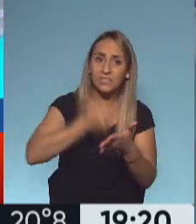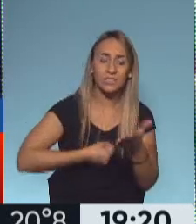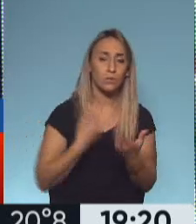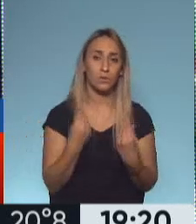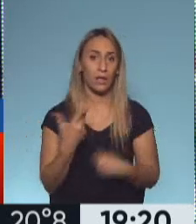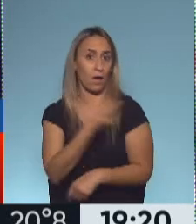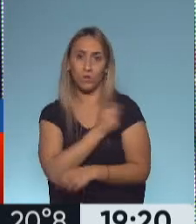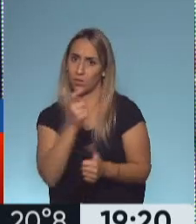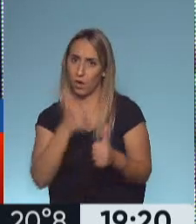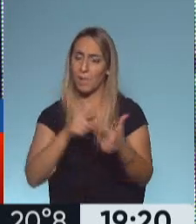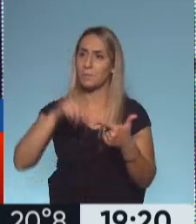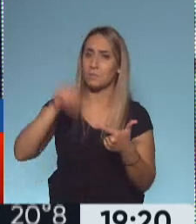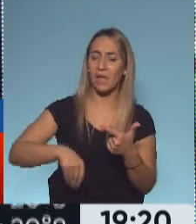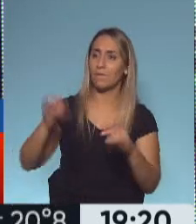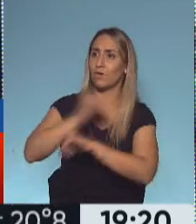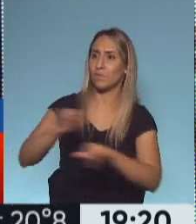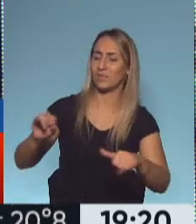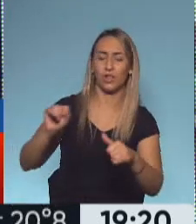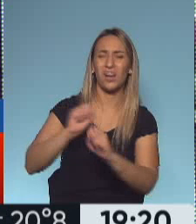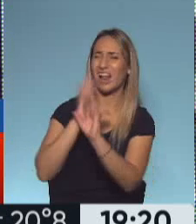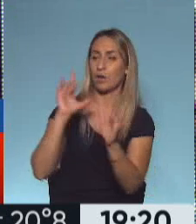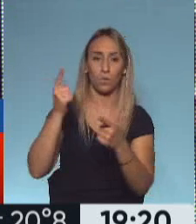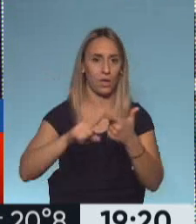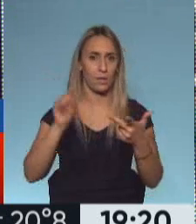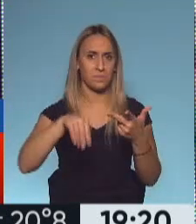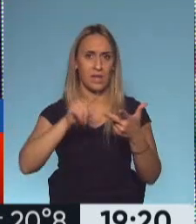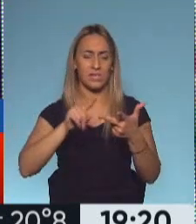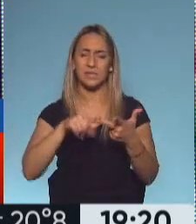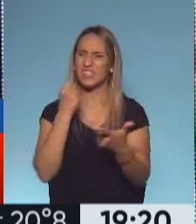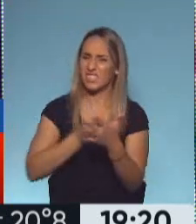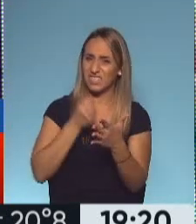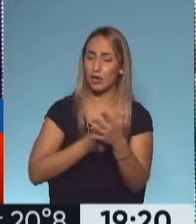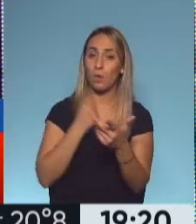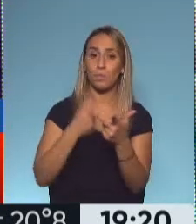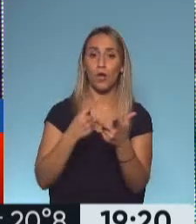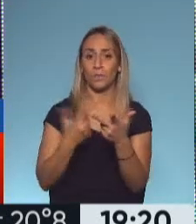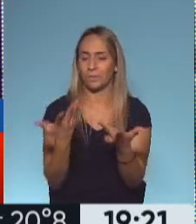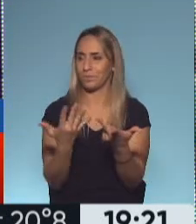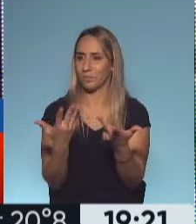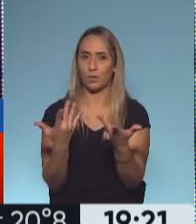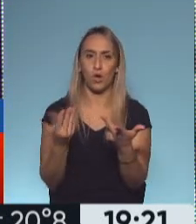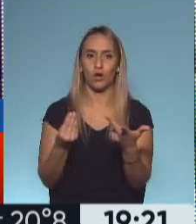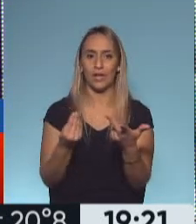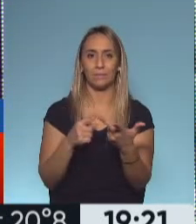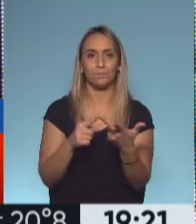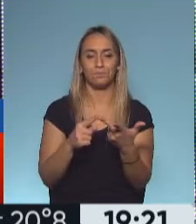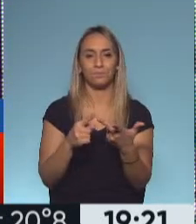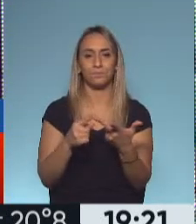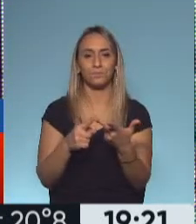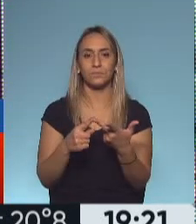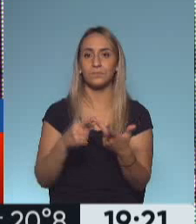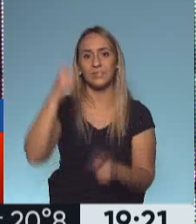vacunas, contra la falta de información, contra la falta de cabales, digamos, de